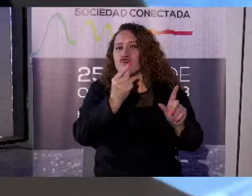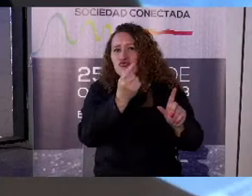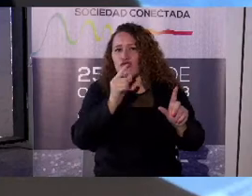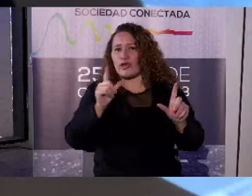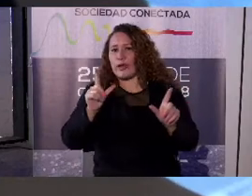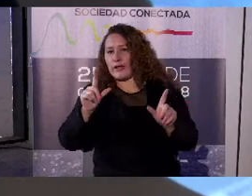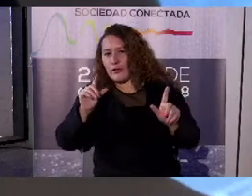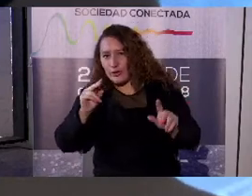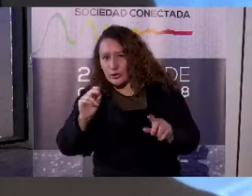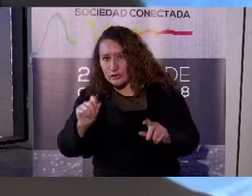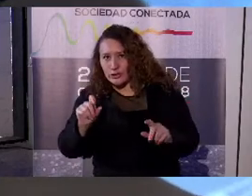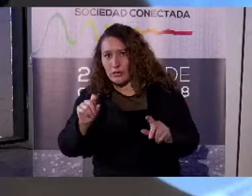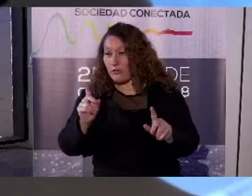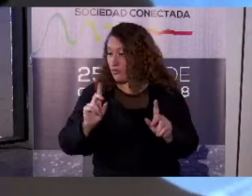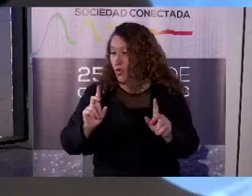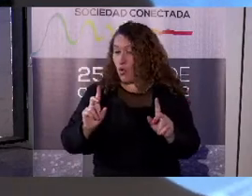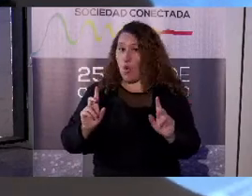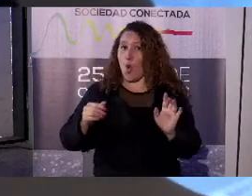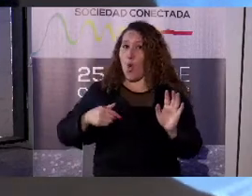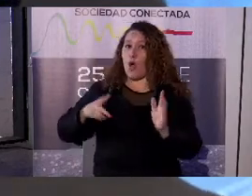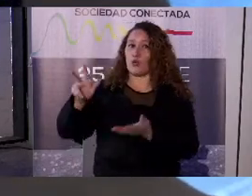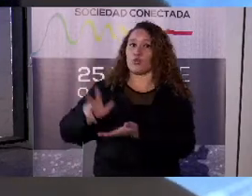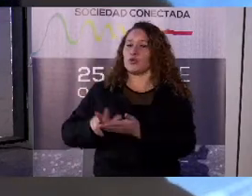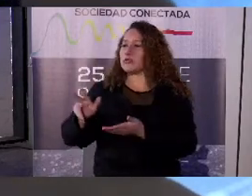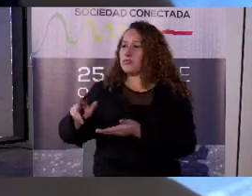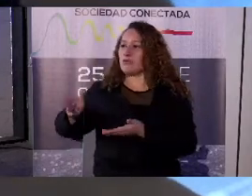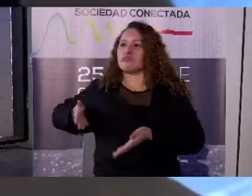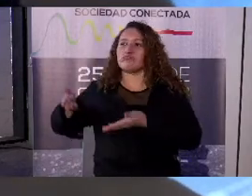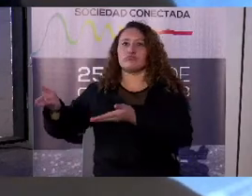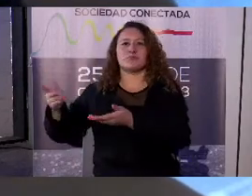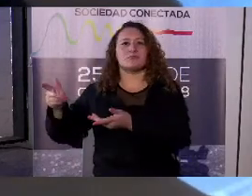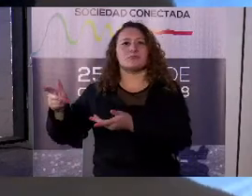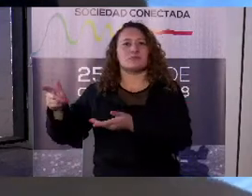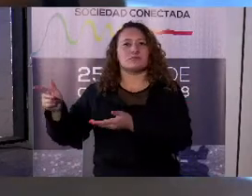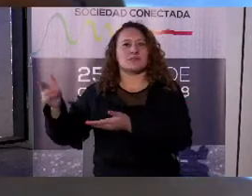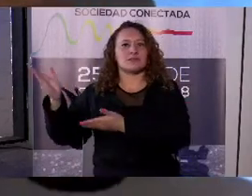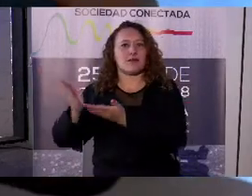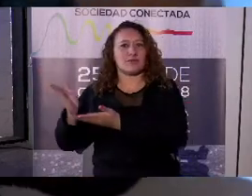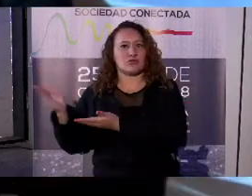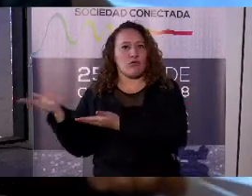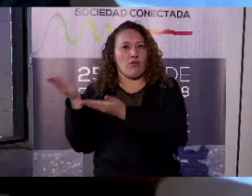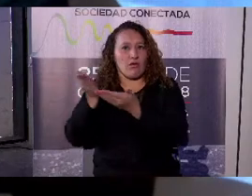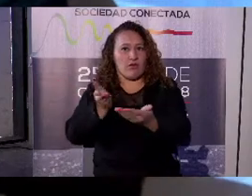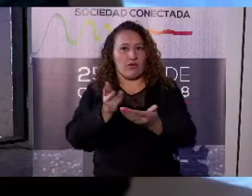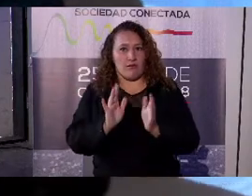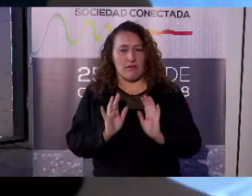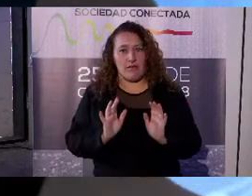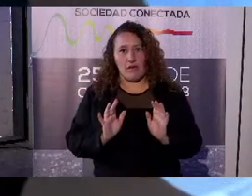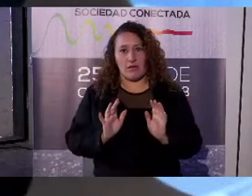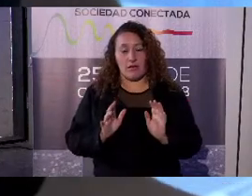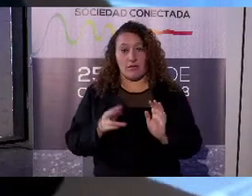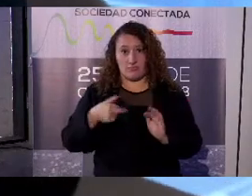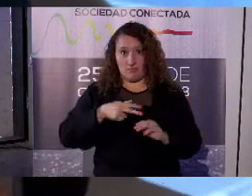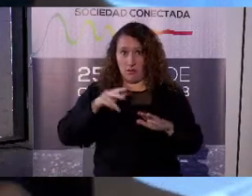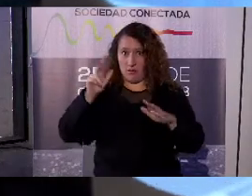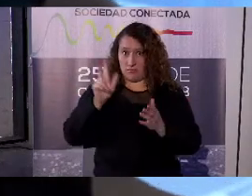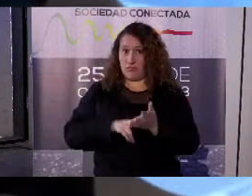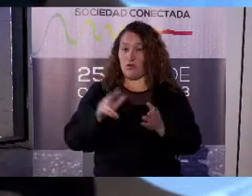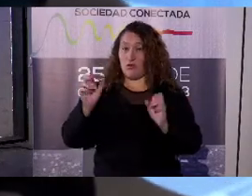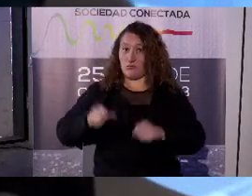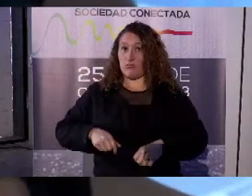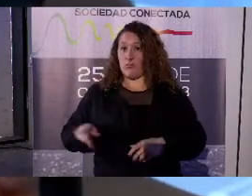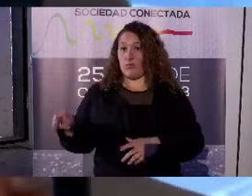autorizar a operar vamos a registrar ciertas cosas pero es es un prestador de servicio ahora no autorizamos a cada Access Point